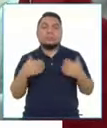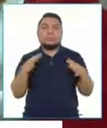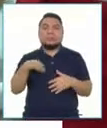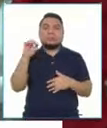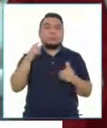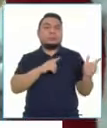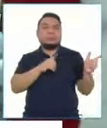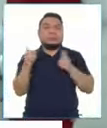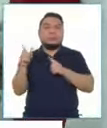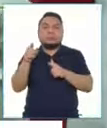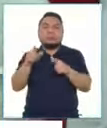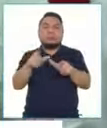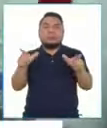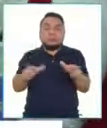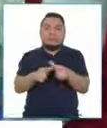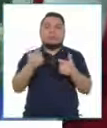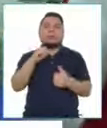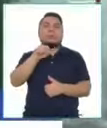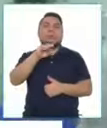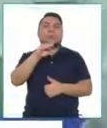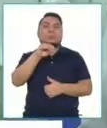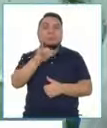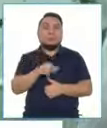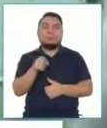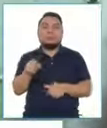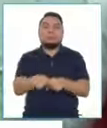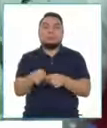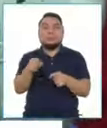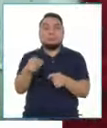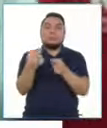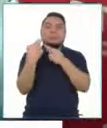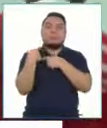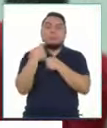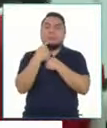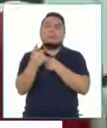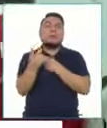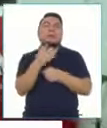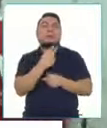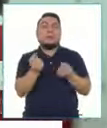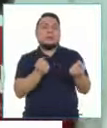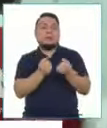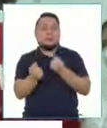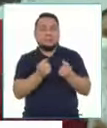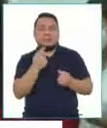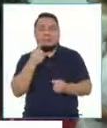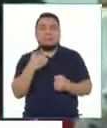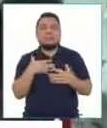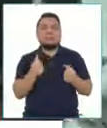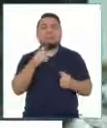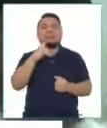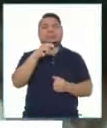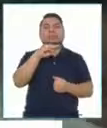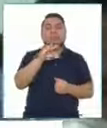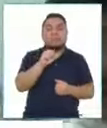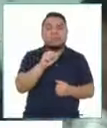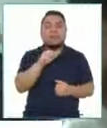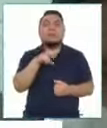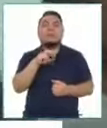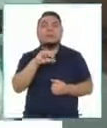encuentra listo en la ciudad de Abancay y que ha estado a cargo de la Dirección Regional de Salud, la Diresa